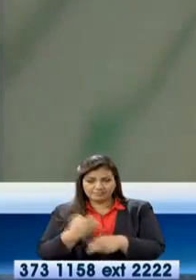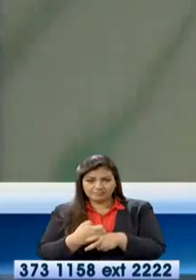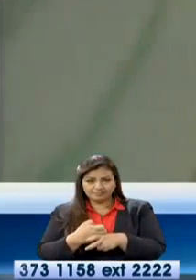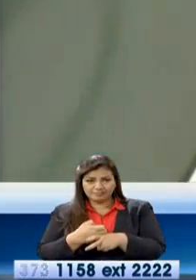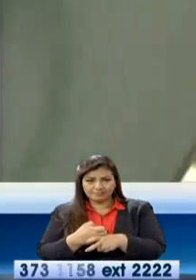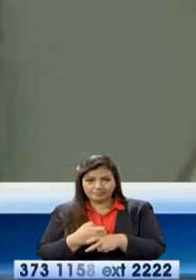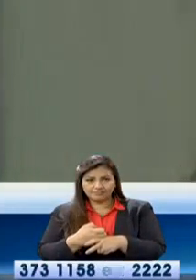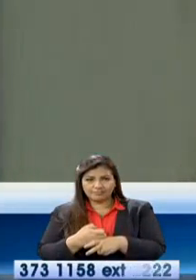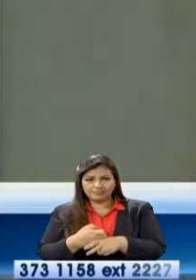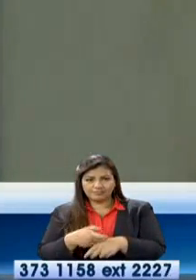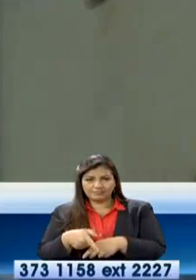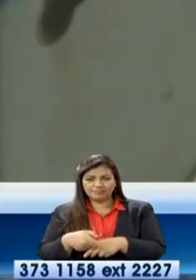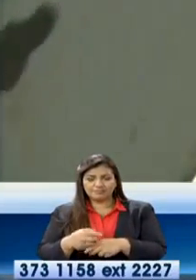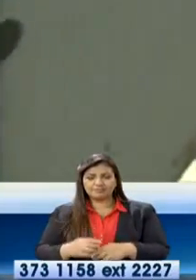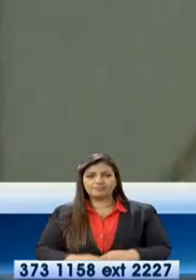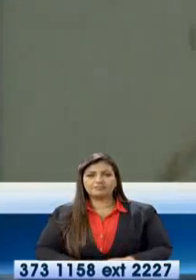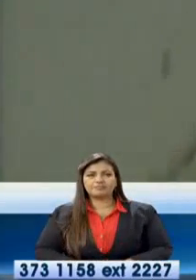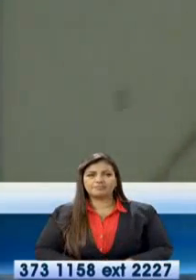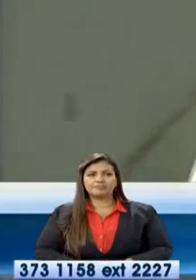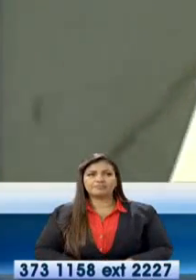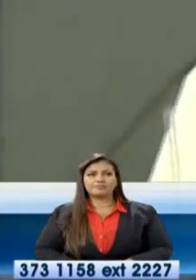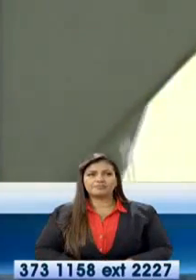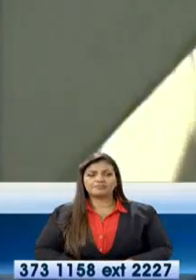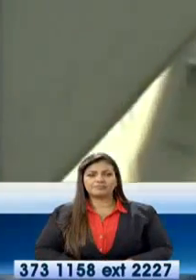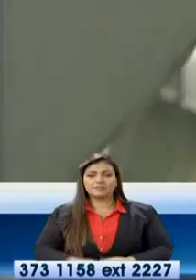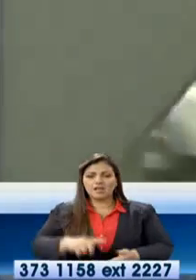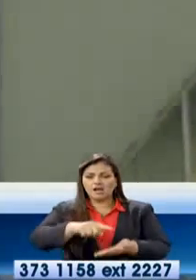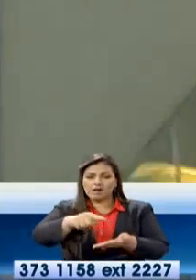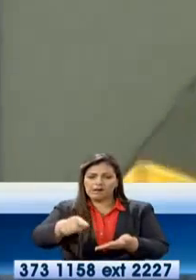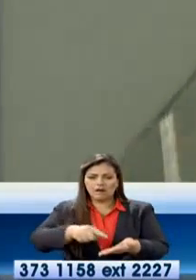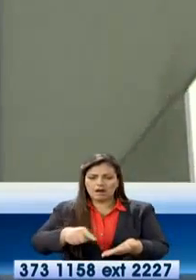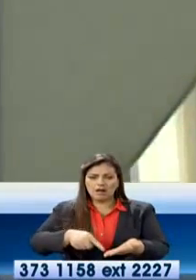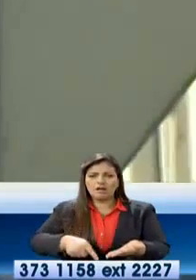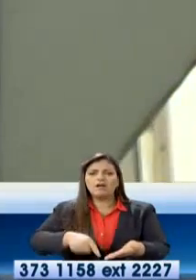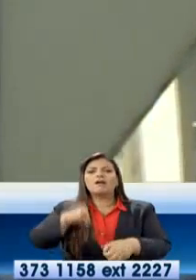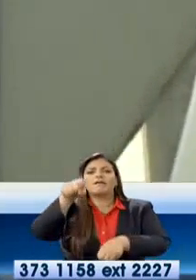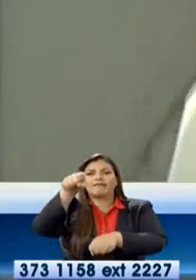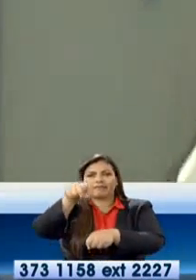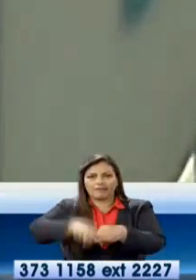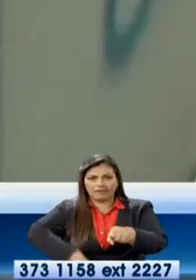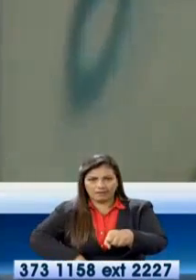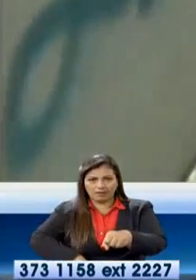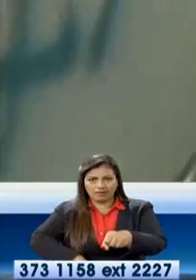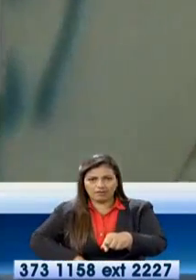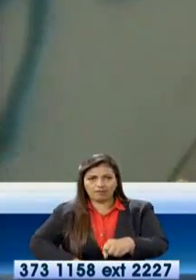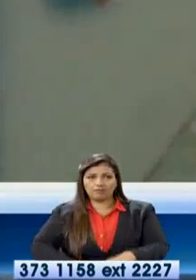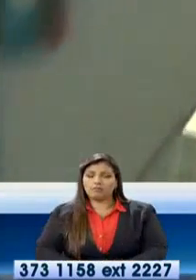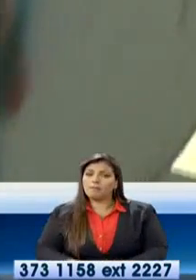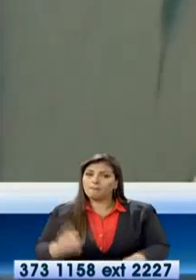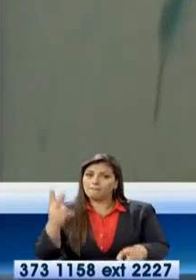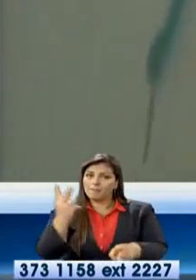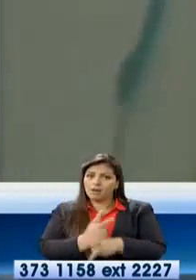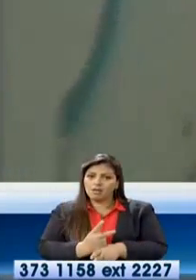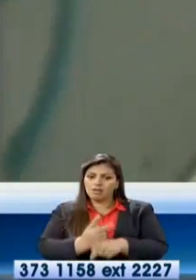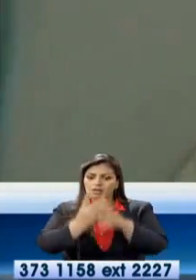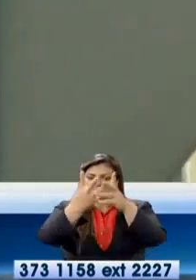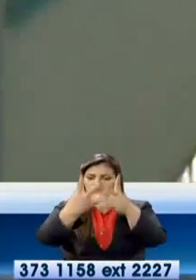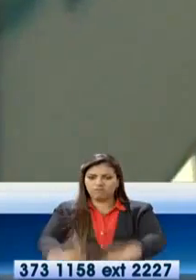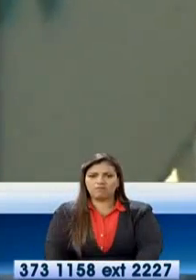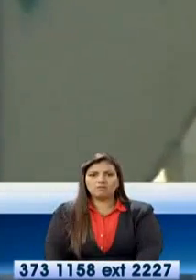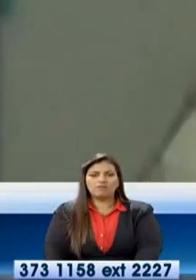y el cemento que está justamente, como les mostramos hace un rato, ya resquebrajado, ese cemento corre el riesgo de que caiga,